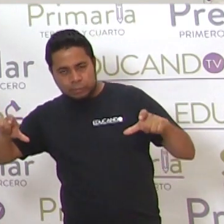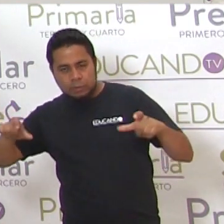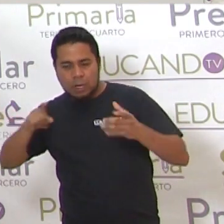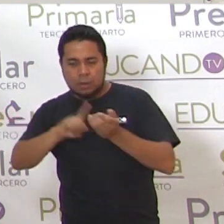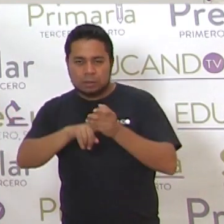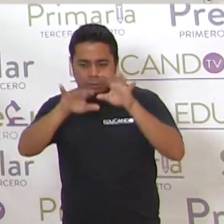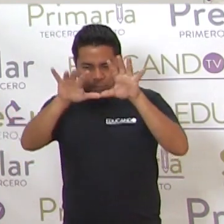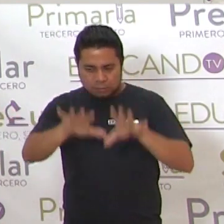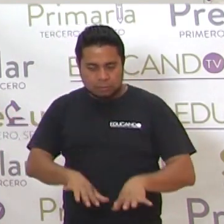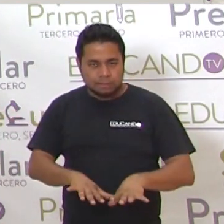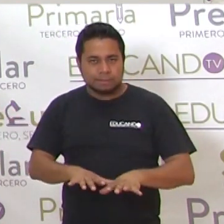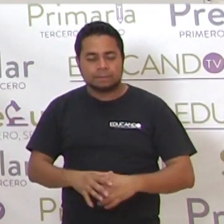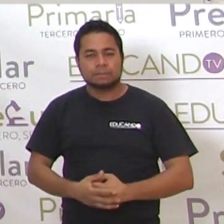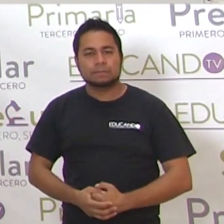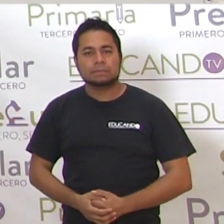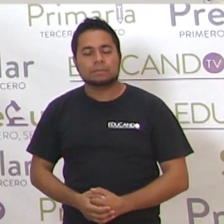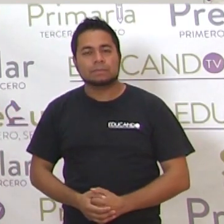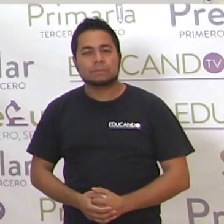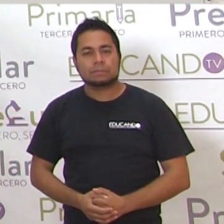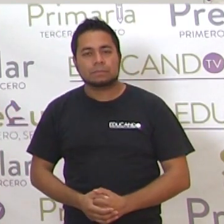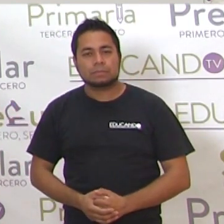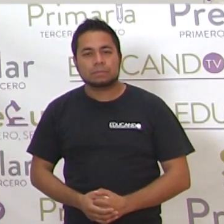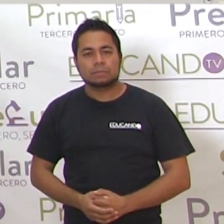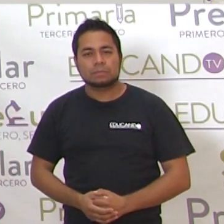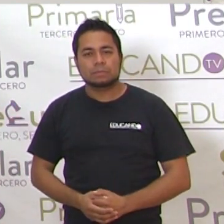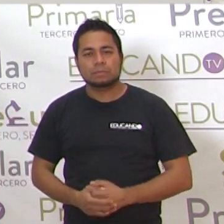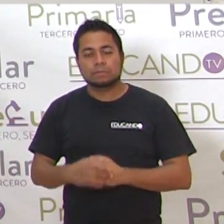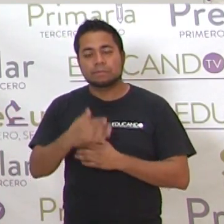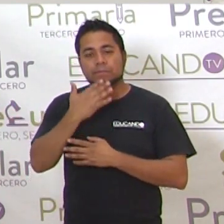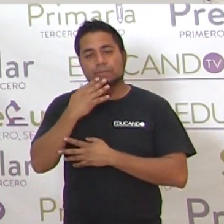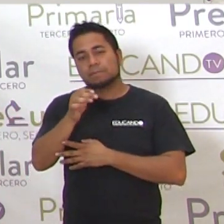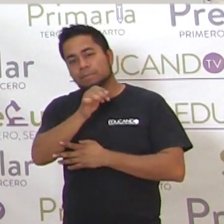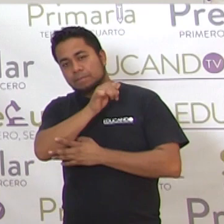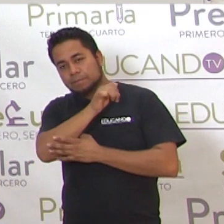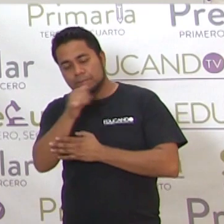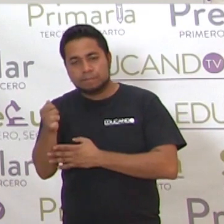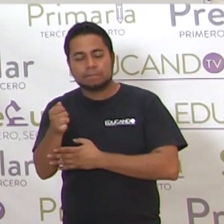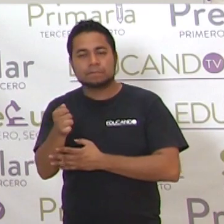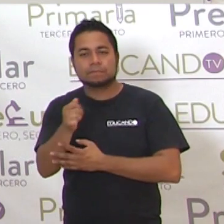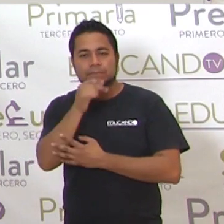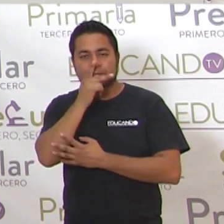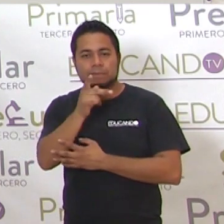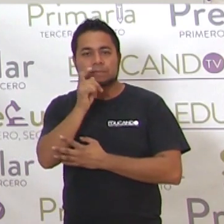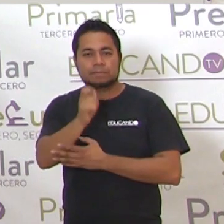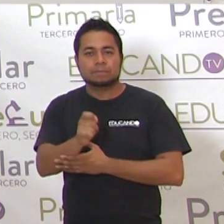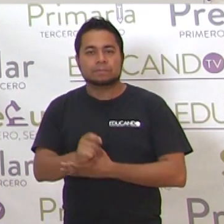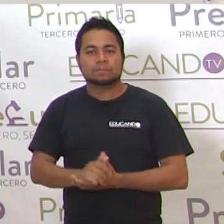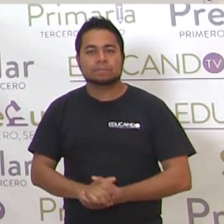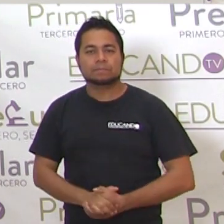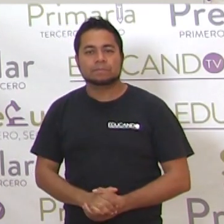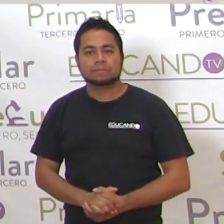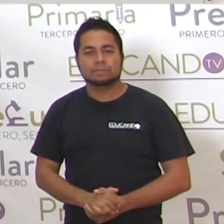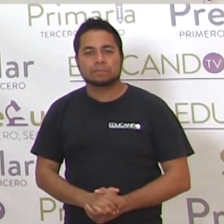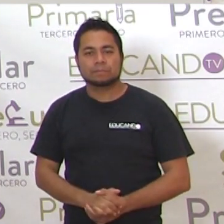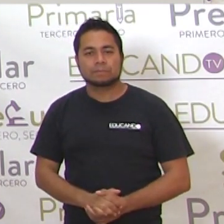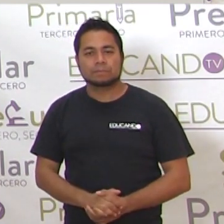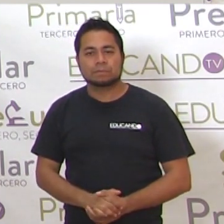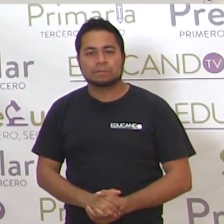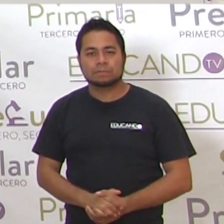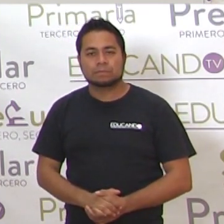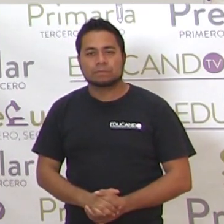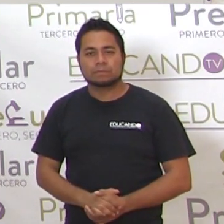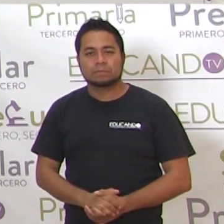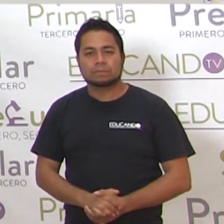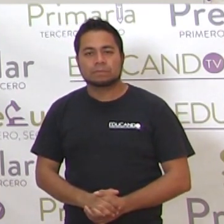compartir muy bien vámonos con el siguiente el siguiente es muy sencillo porque